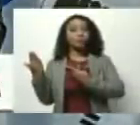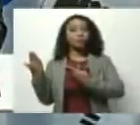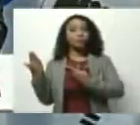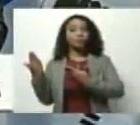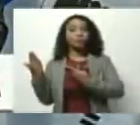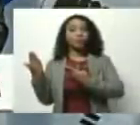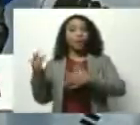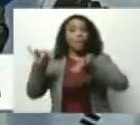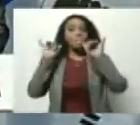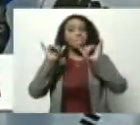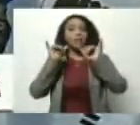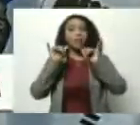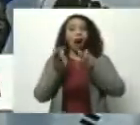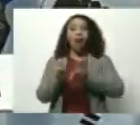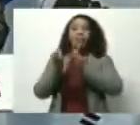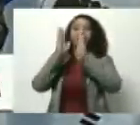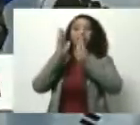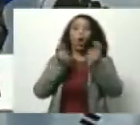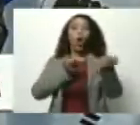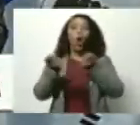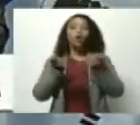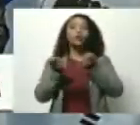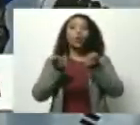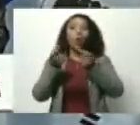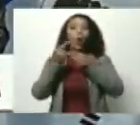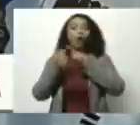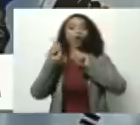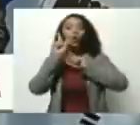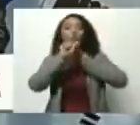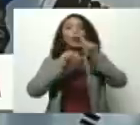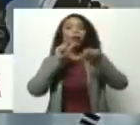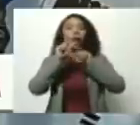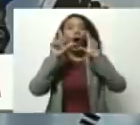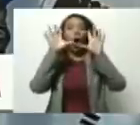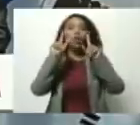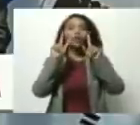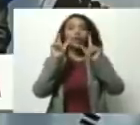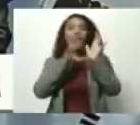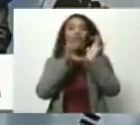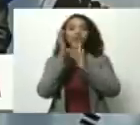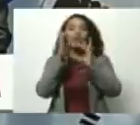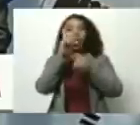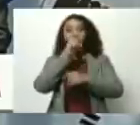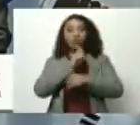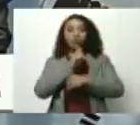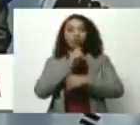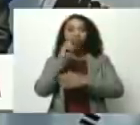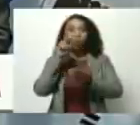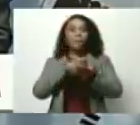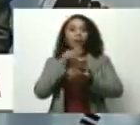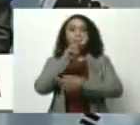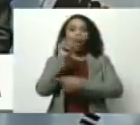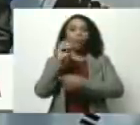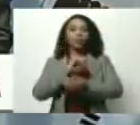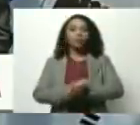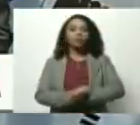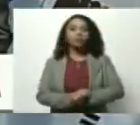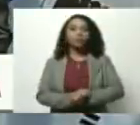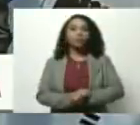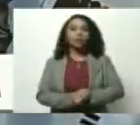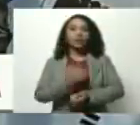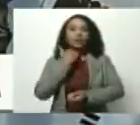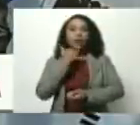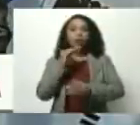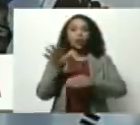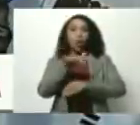en la misma torre de control, en otro Twitter del 11 de abril del año 2020, casi